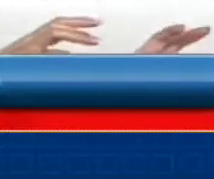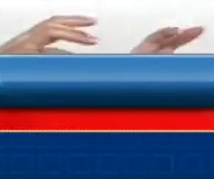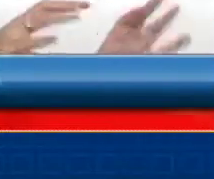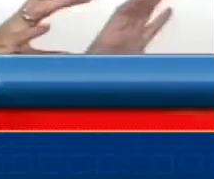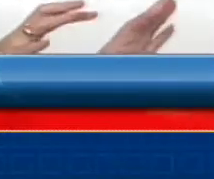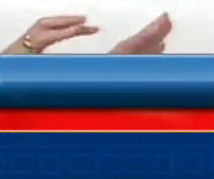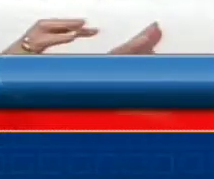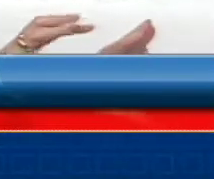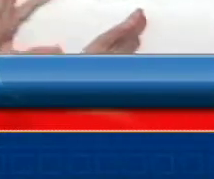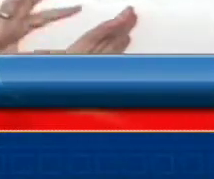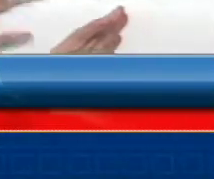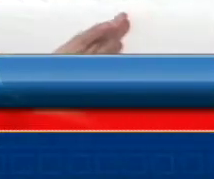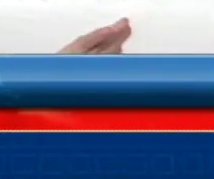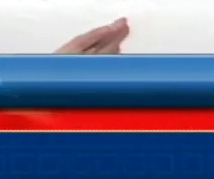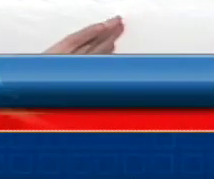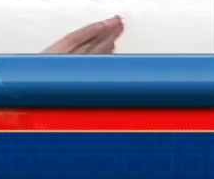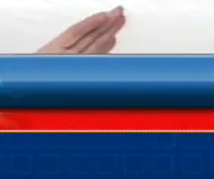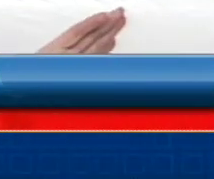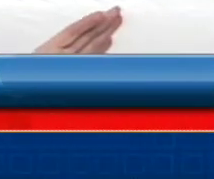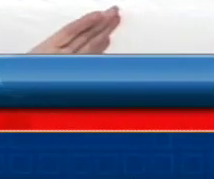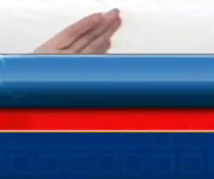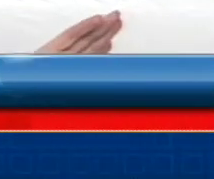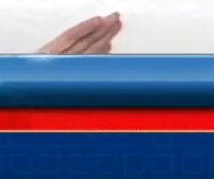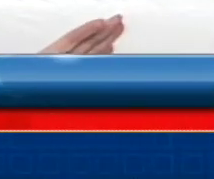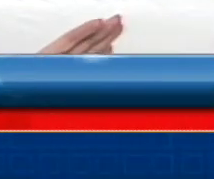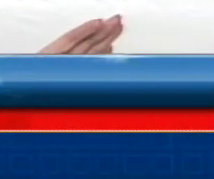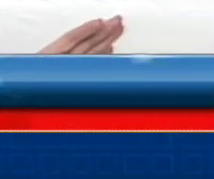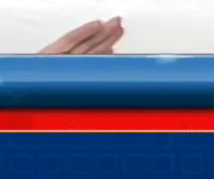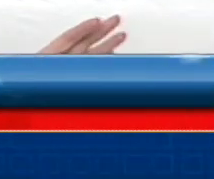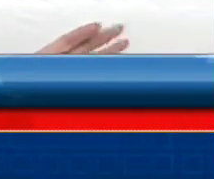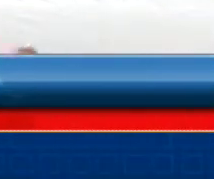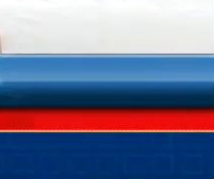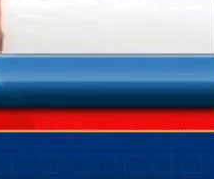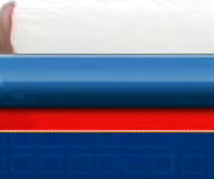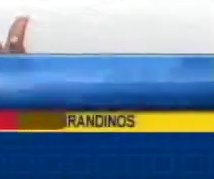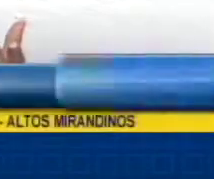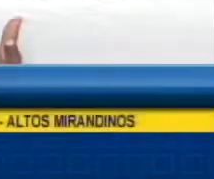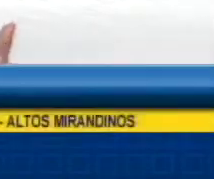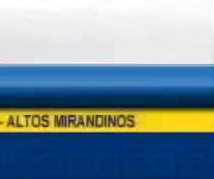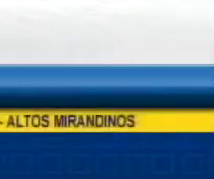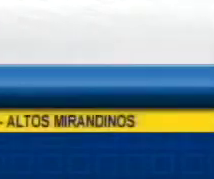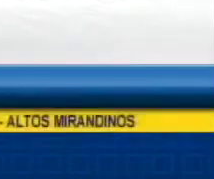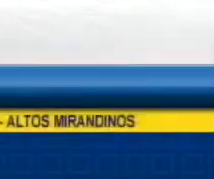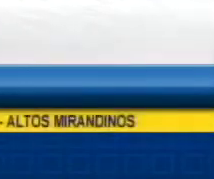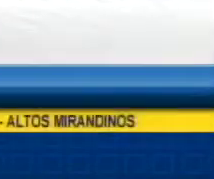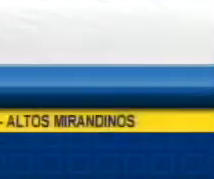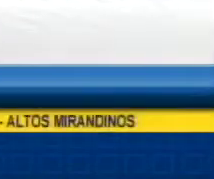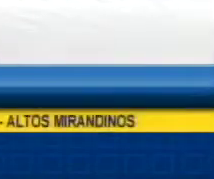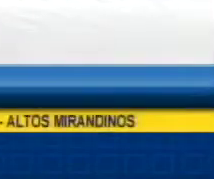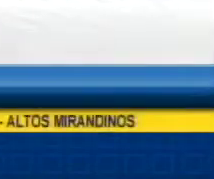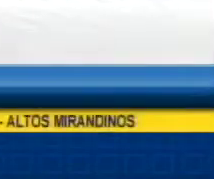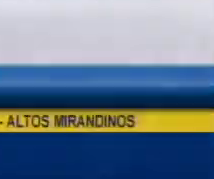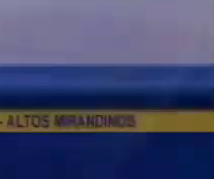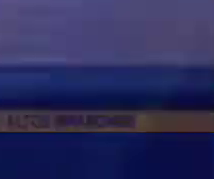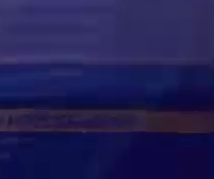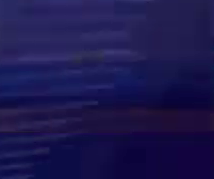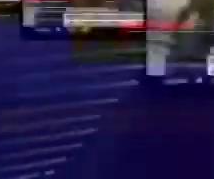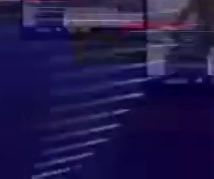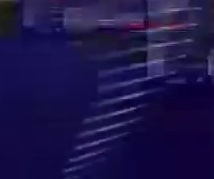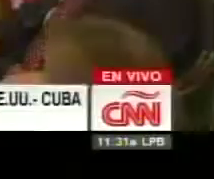Abstención. Delsa Solórzano aseguró que primarias del PSV tuvieron poca participación.